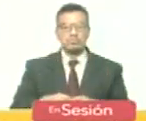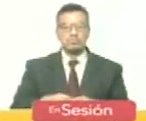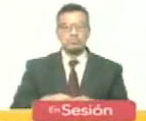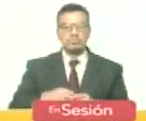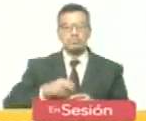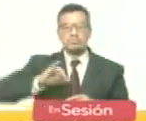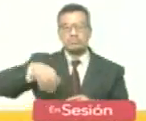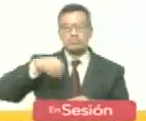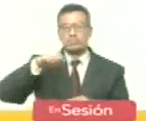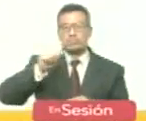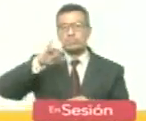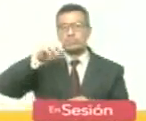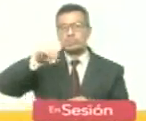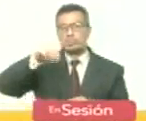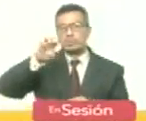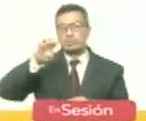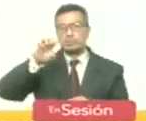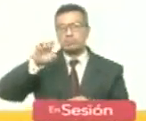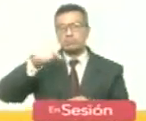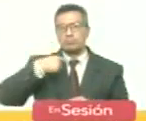Jaime Bailey se atreve a decir lo que les voy a mostrar.